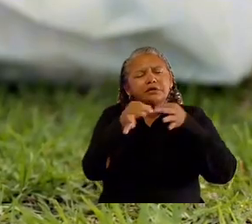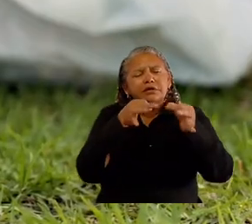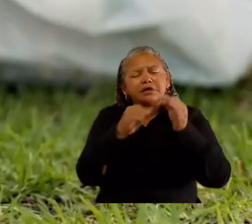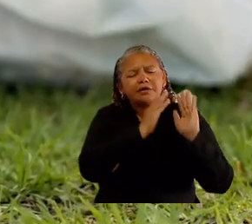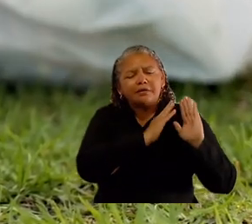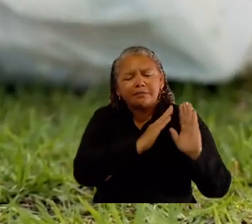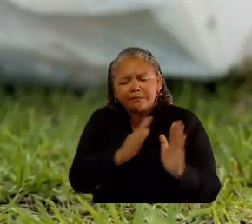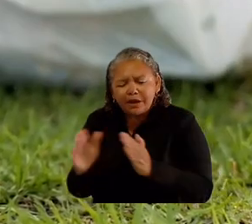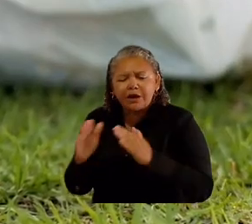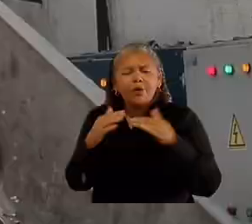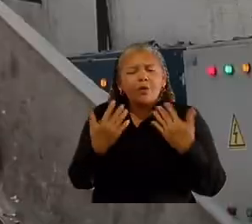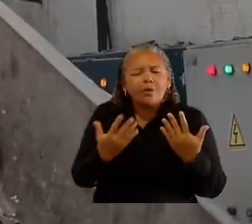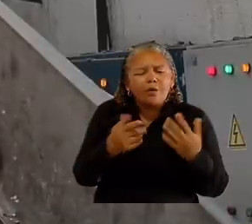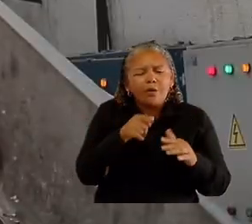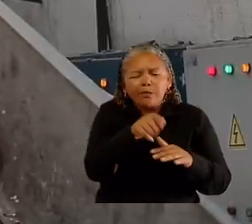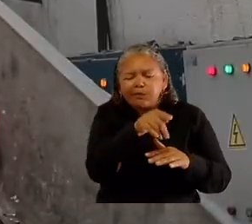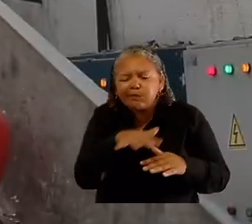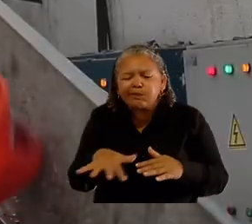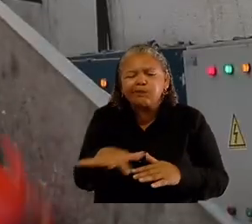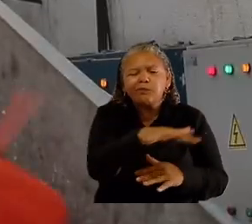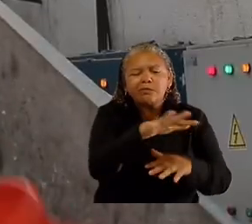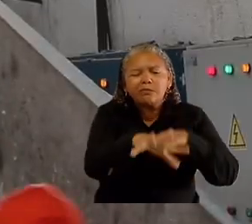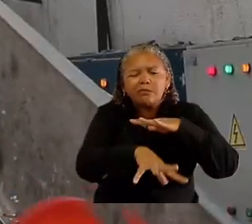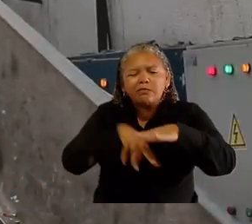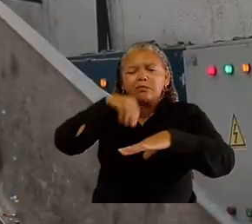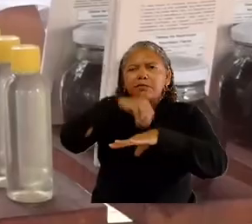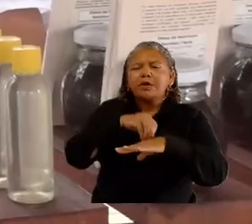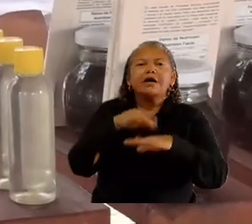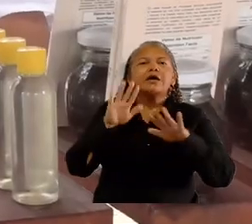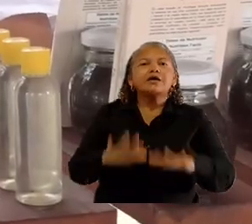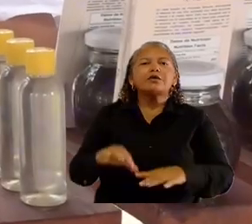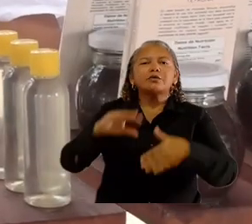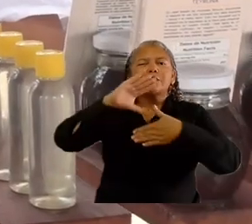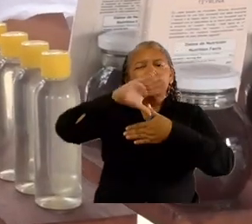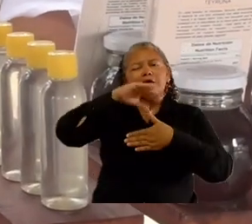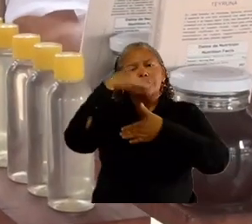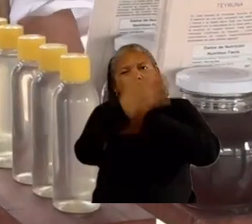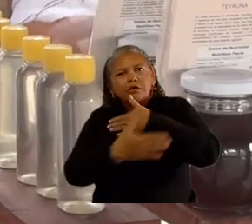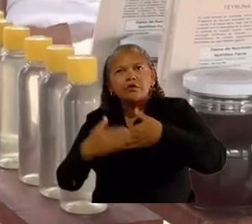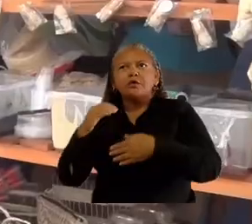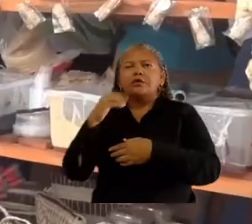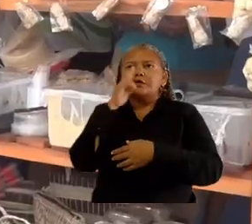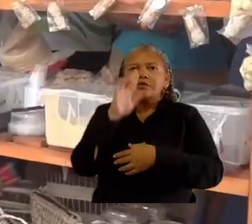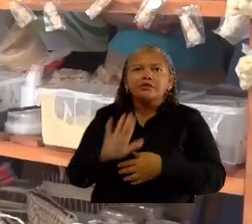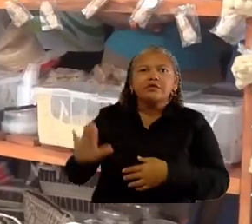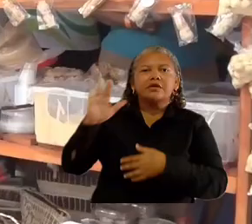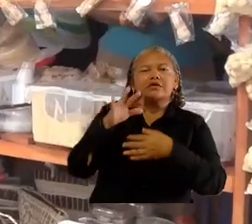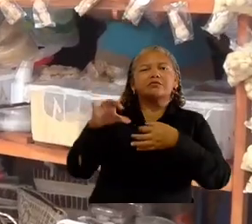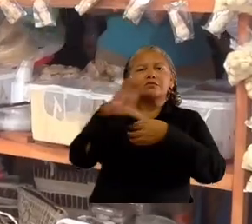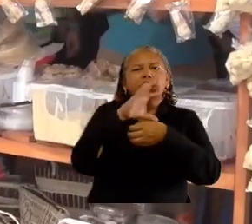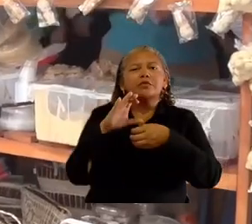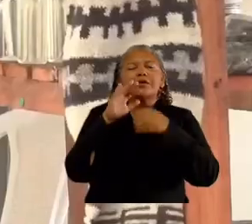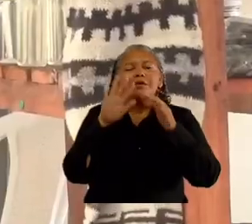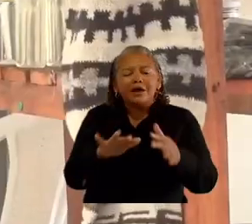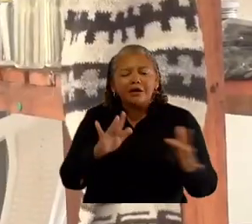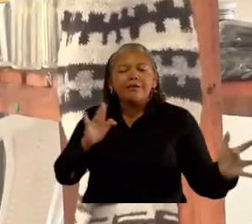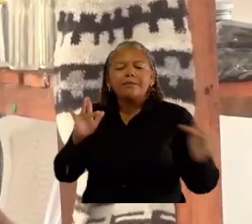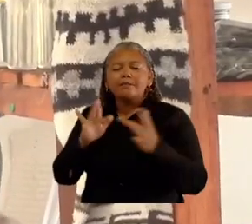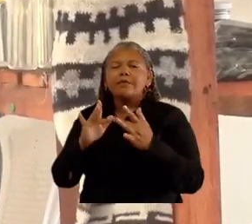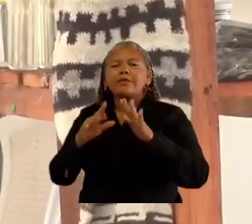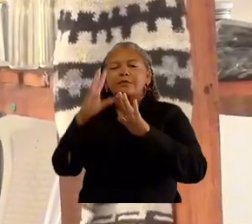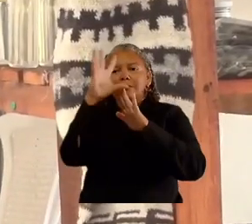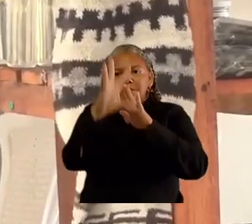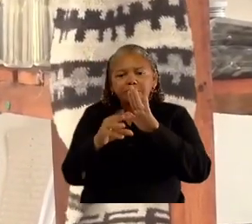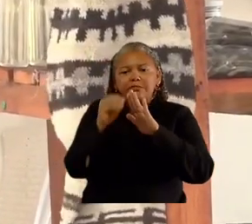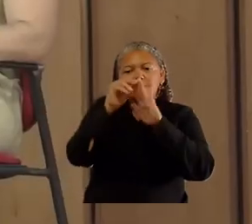nivel local, nacional, América Latina y el Caribe, contar con insumos que incidan en las políticas públicas locales o regionales y